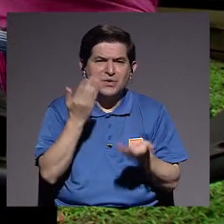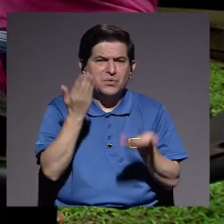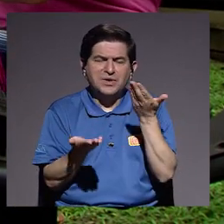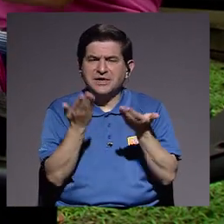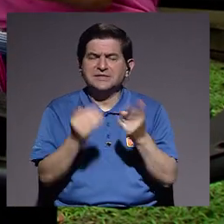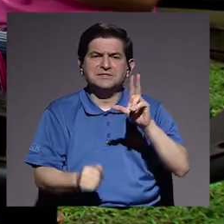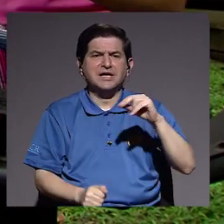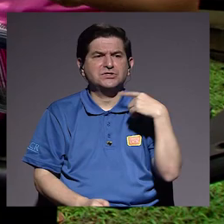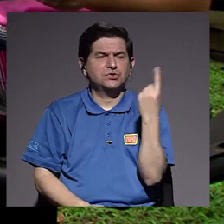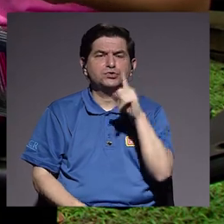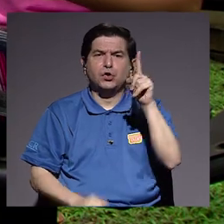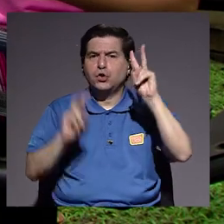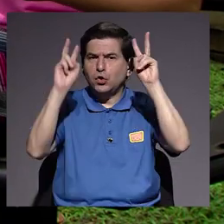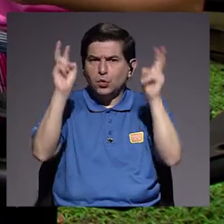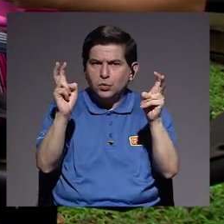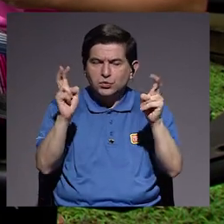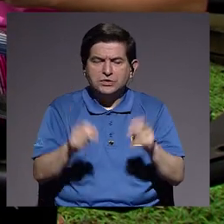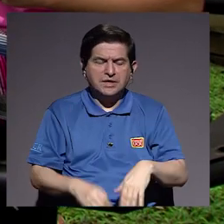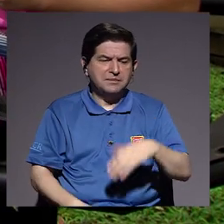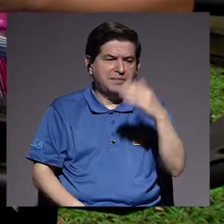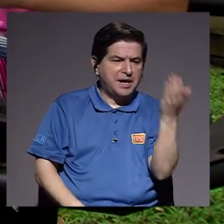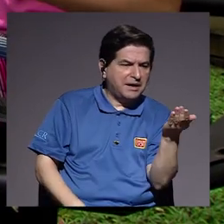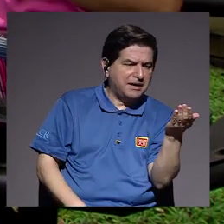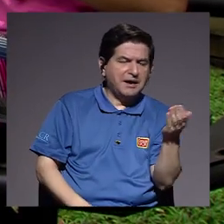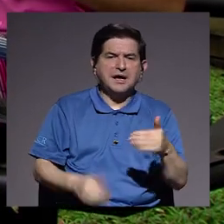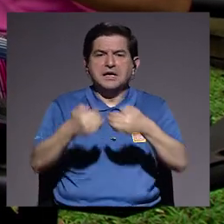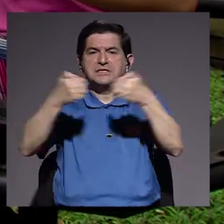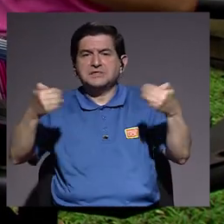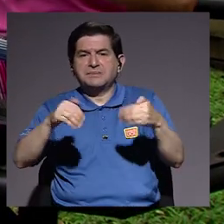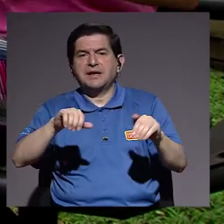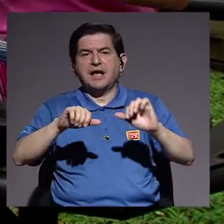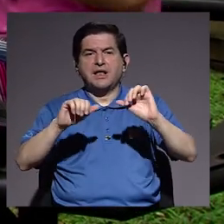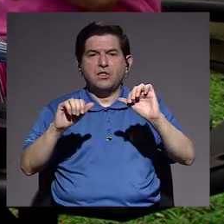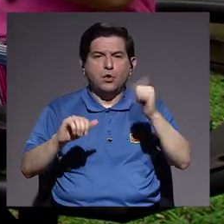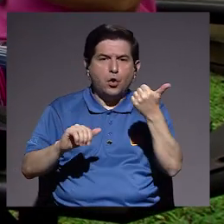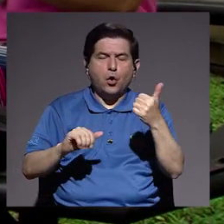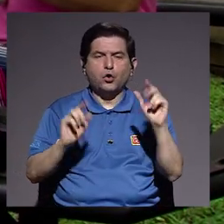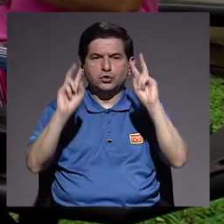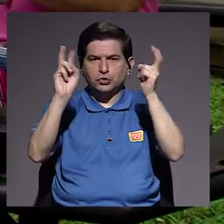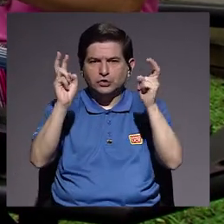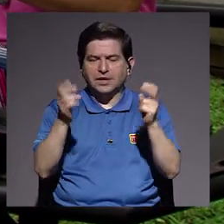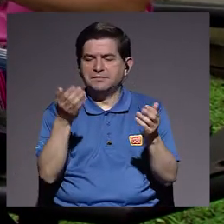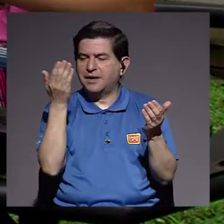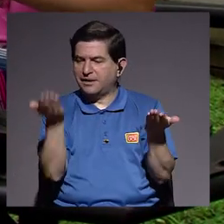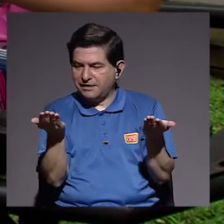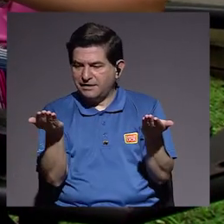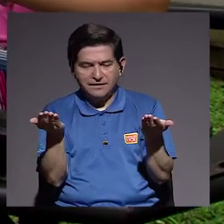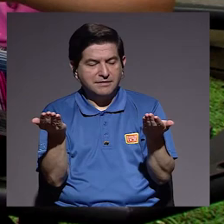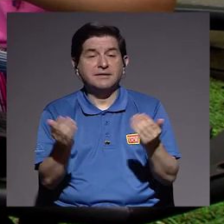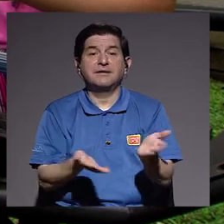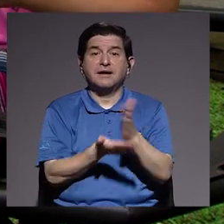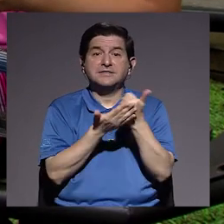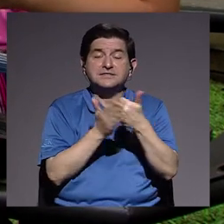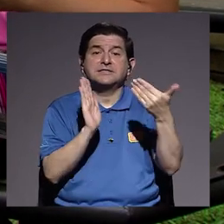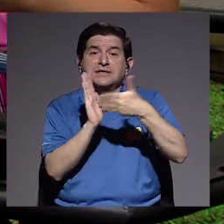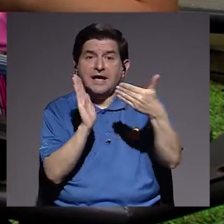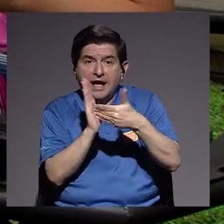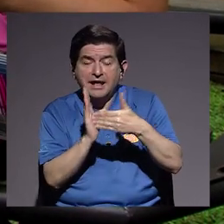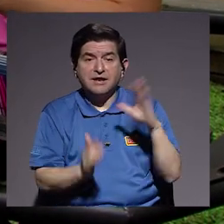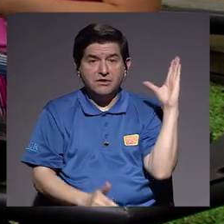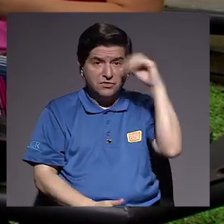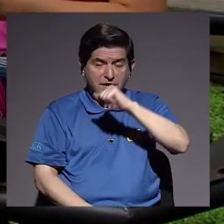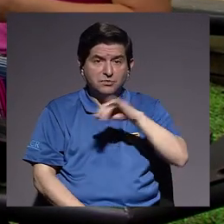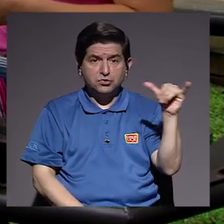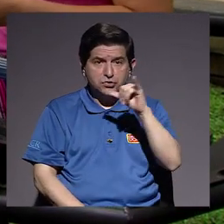un tema por un lado y otro tema por otro. Exacto. ¿Verdad? Sí, exacto. Sino que o si algo se afecta, vemos que también se